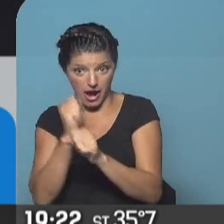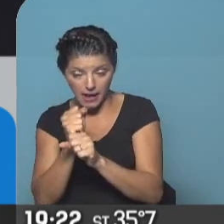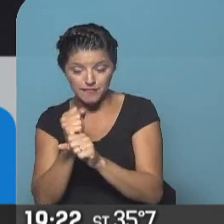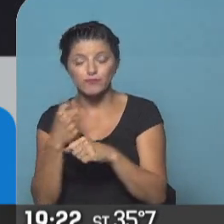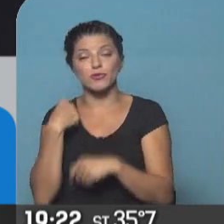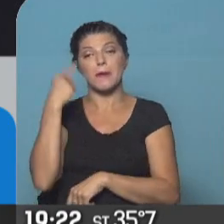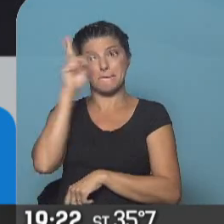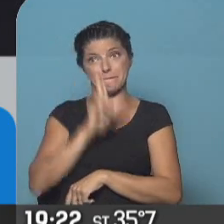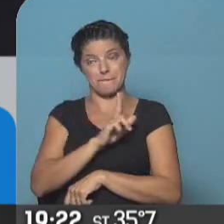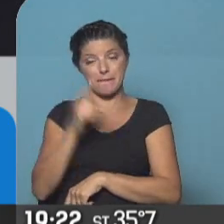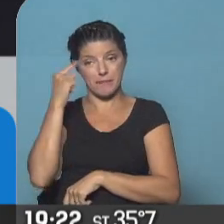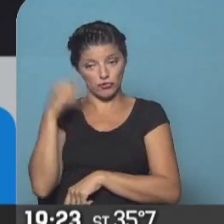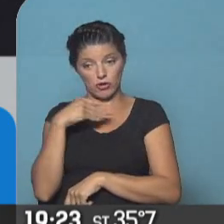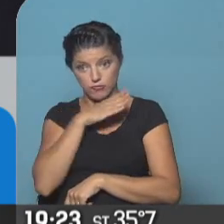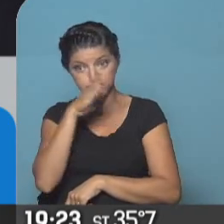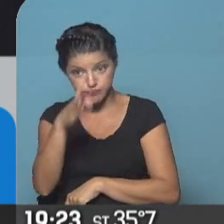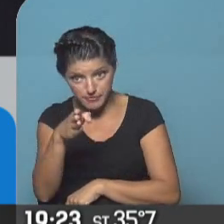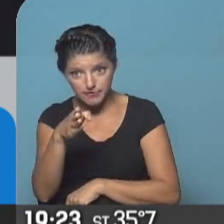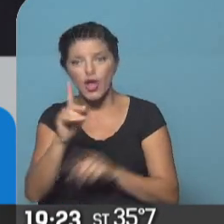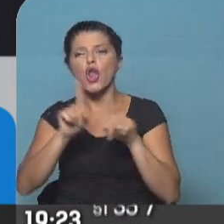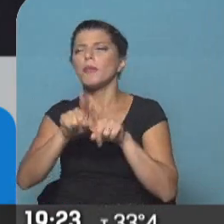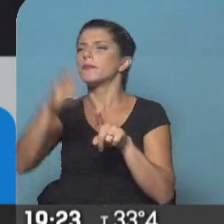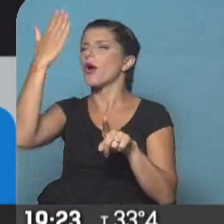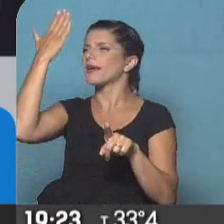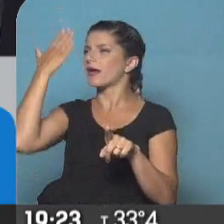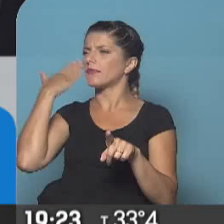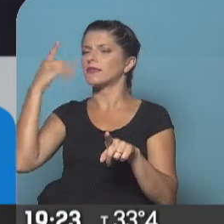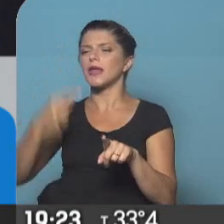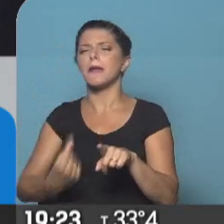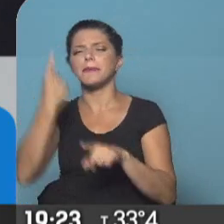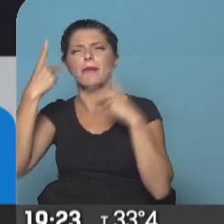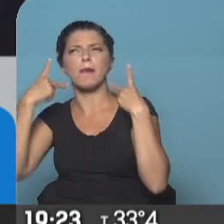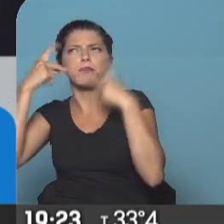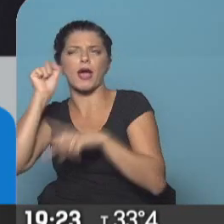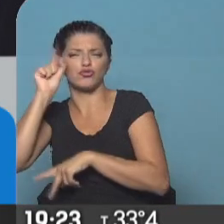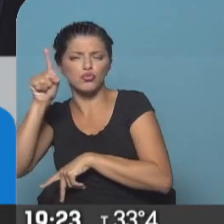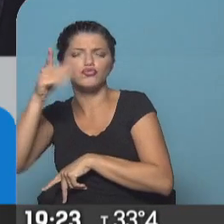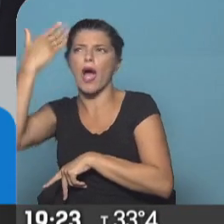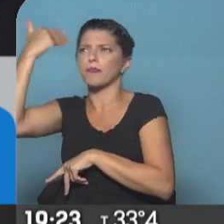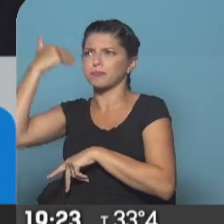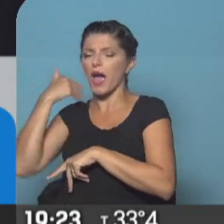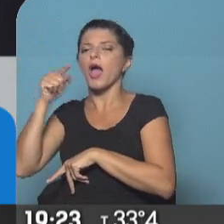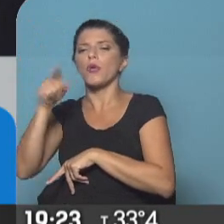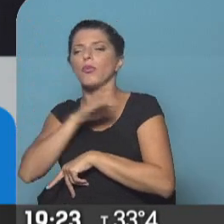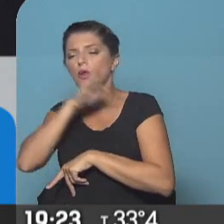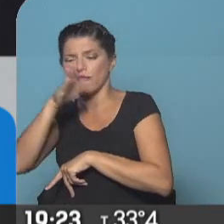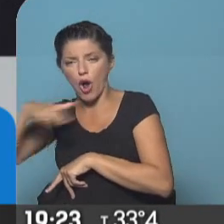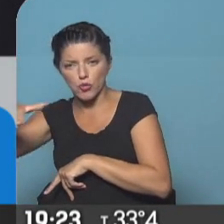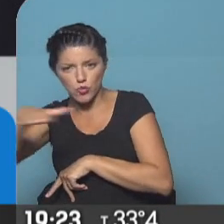ellos, como estuvo en Lampedusa cuando fue su primer salida de Roma y se abrazó a los migrantes y a los refugiados.